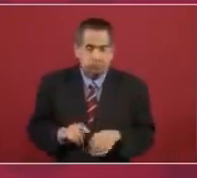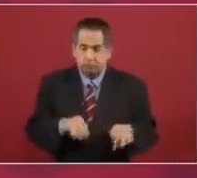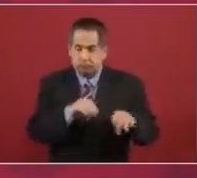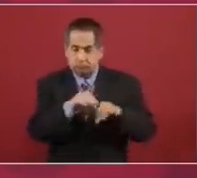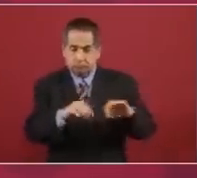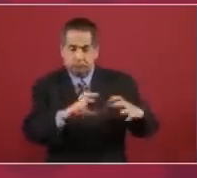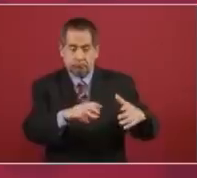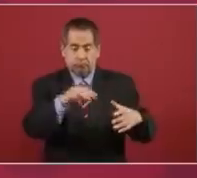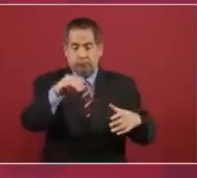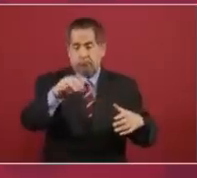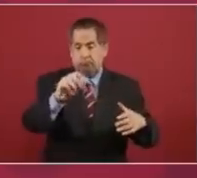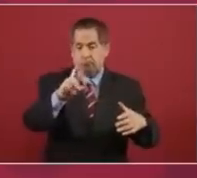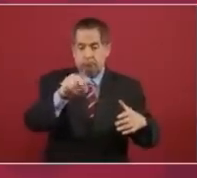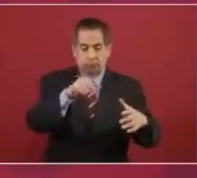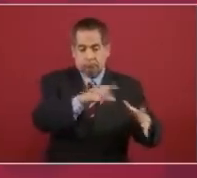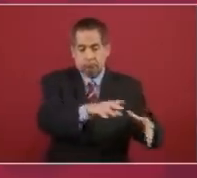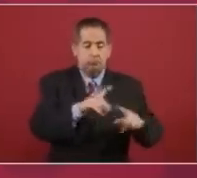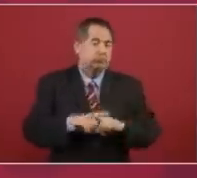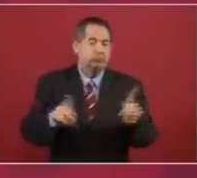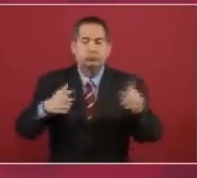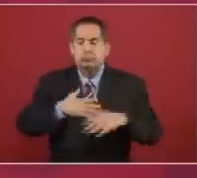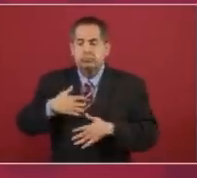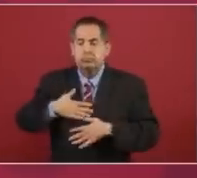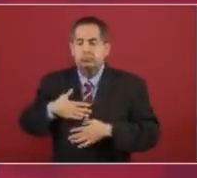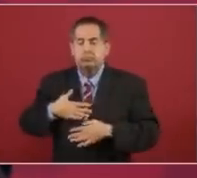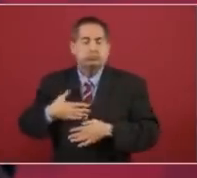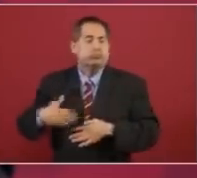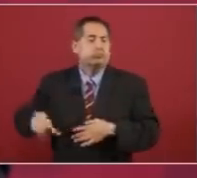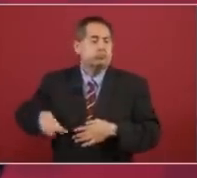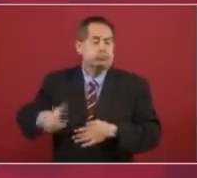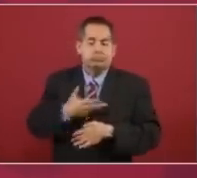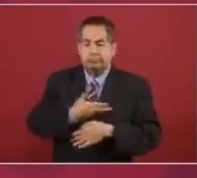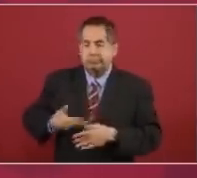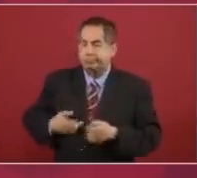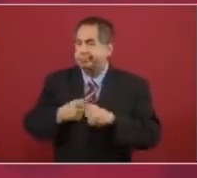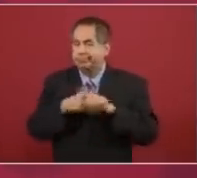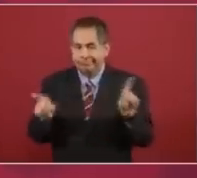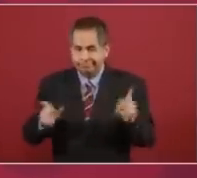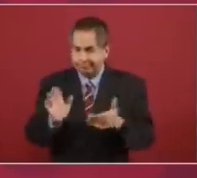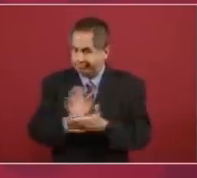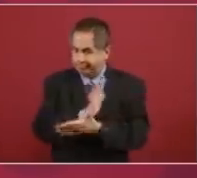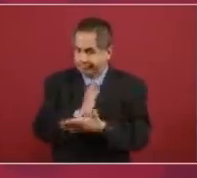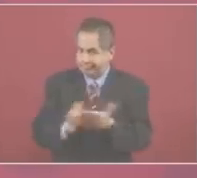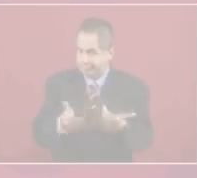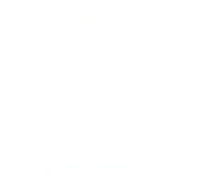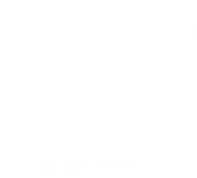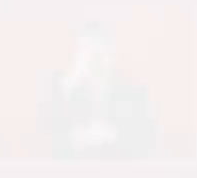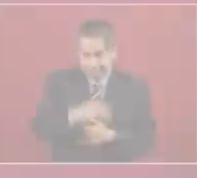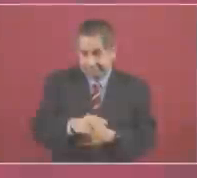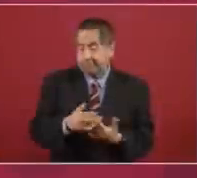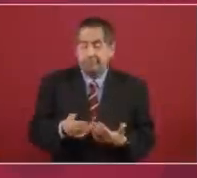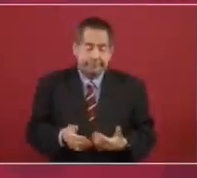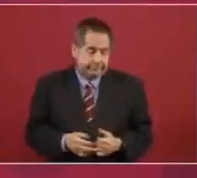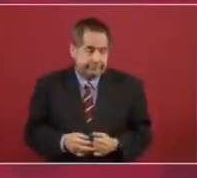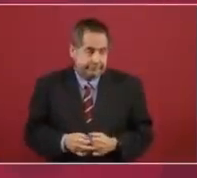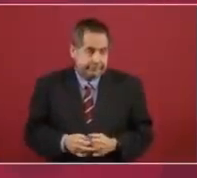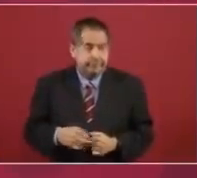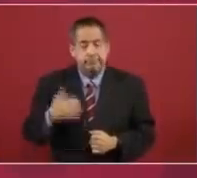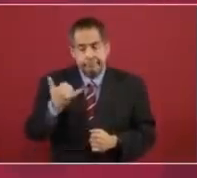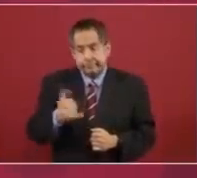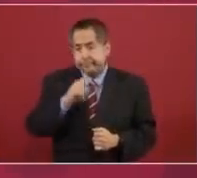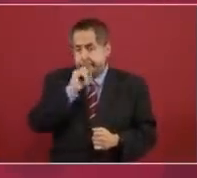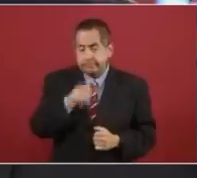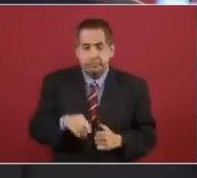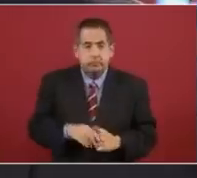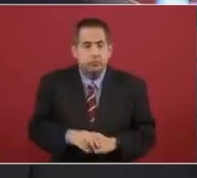en el partido que el trabajo en el gobierno, son cosas diferentes. Como